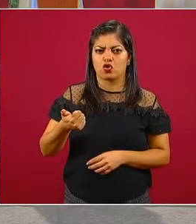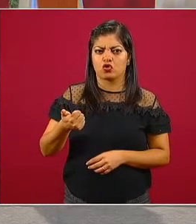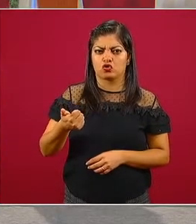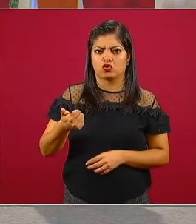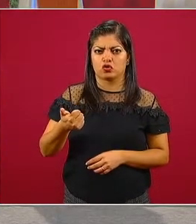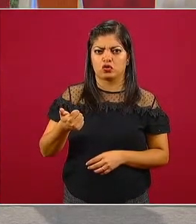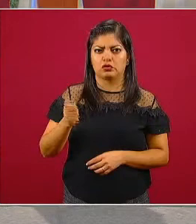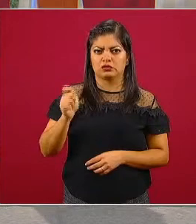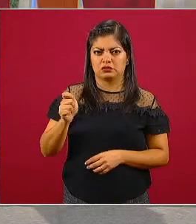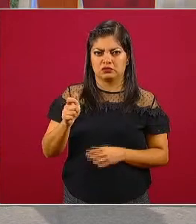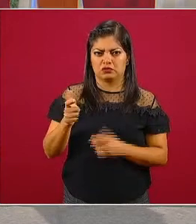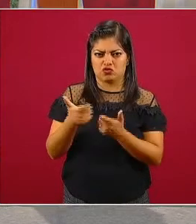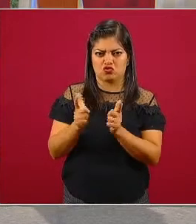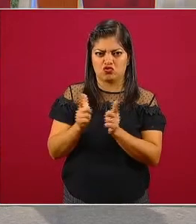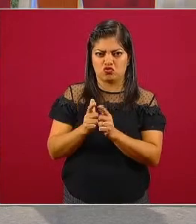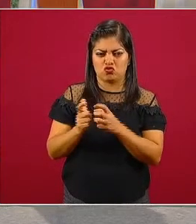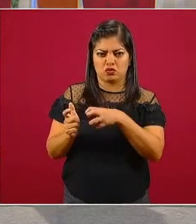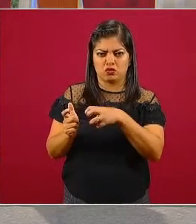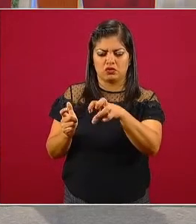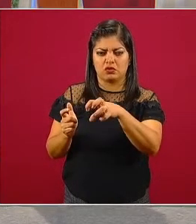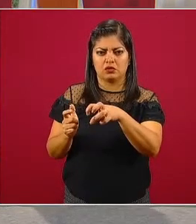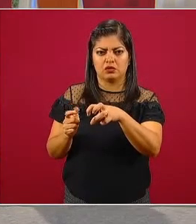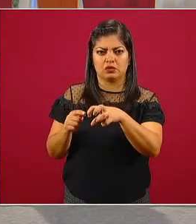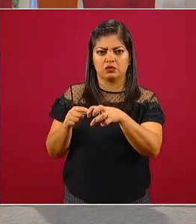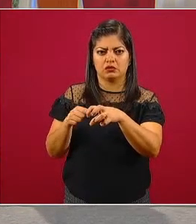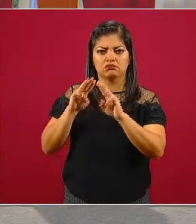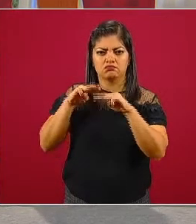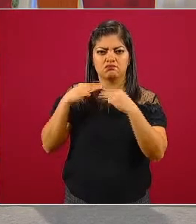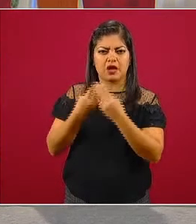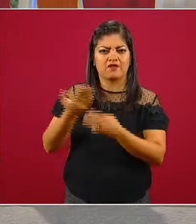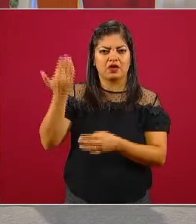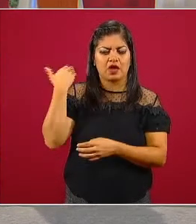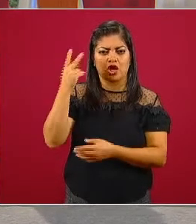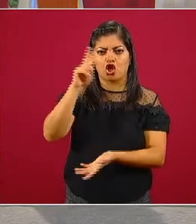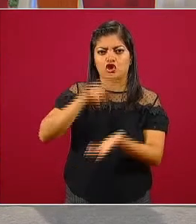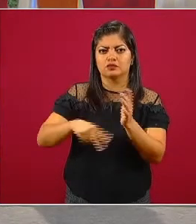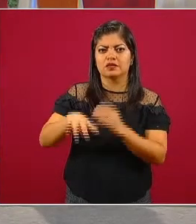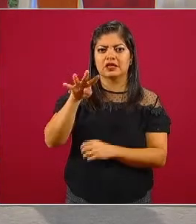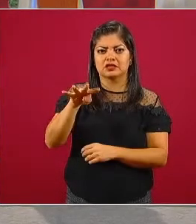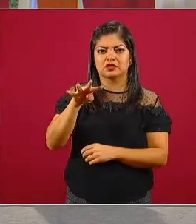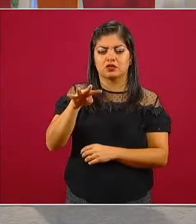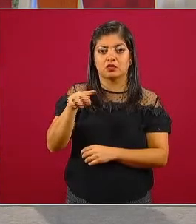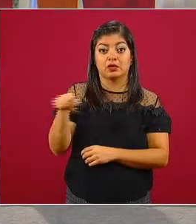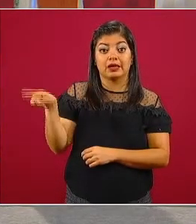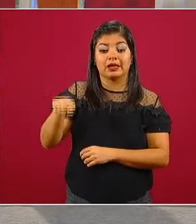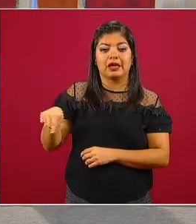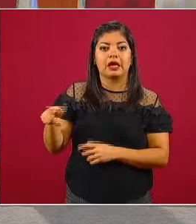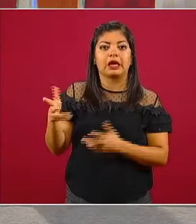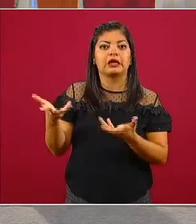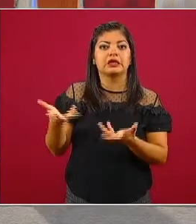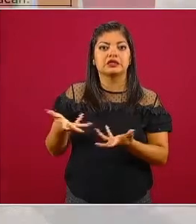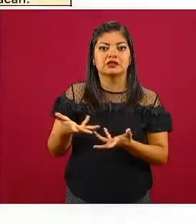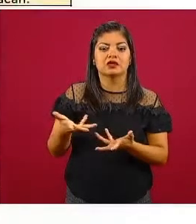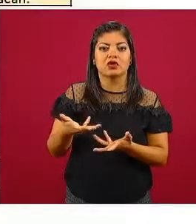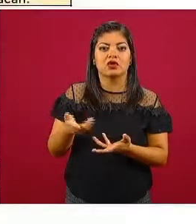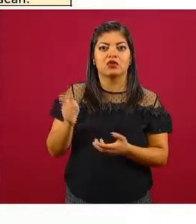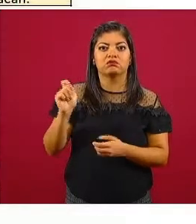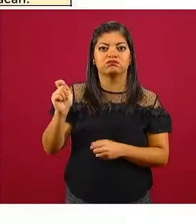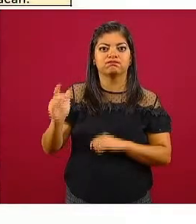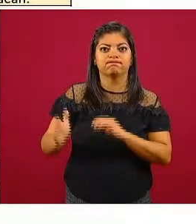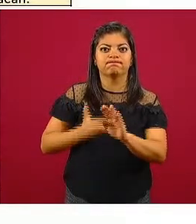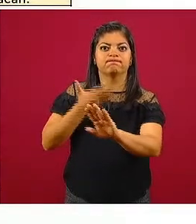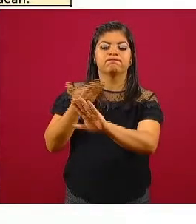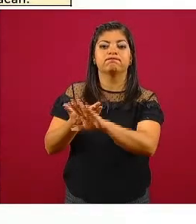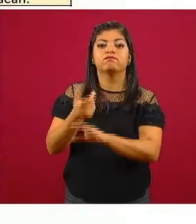esta fracción del grupo delictivo en el 2019. Ellos son los que hacen un ataque en contra